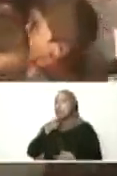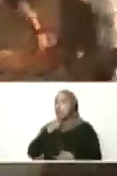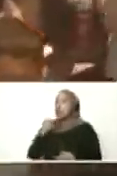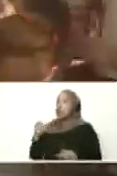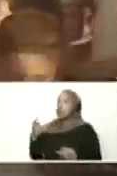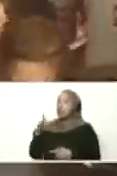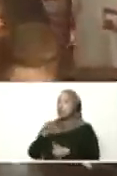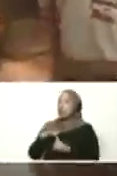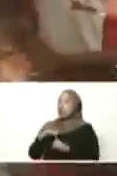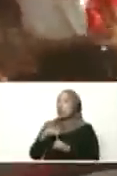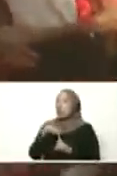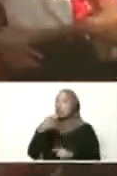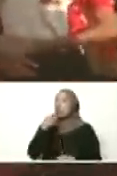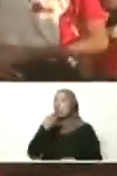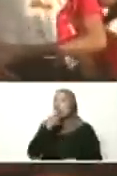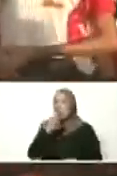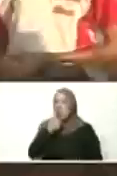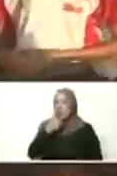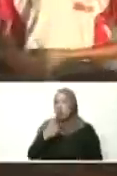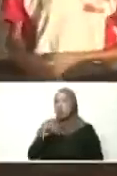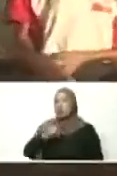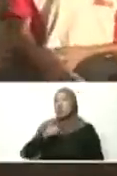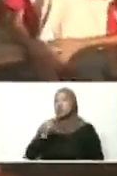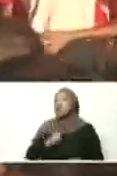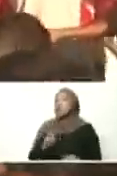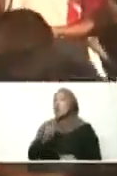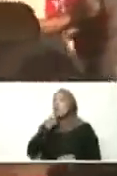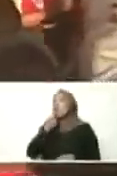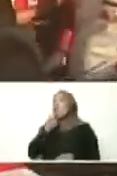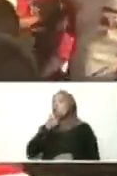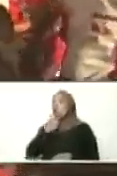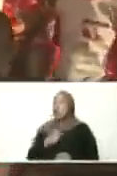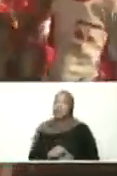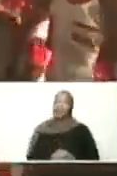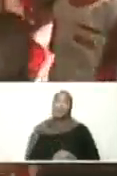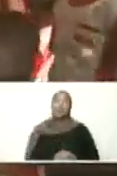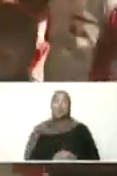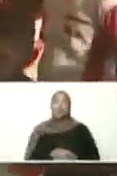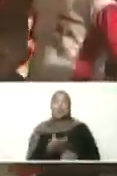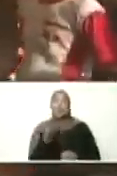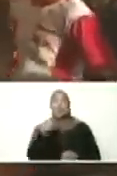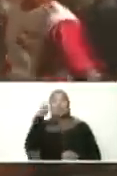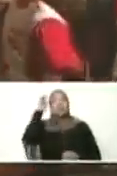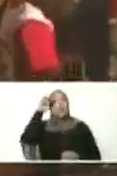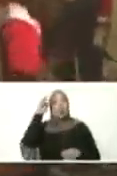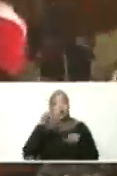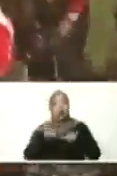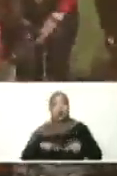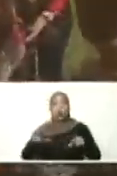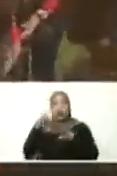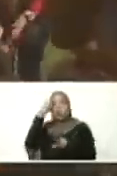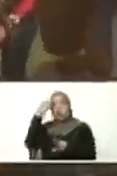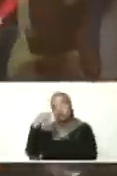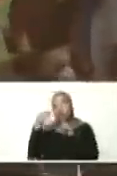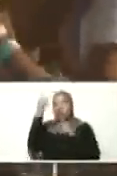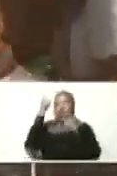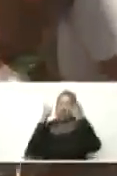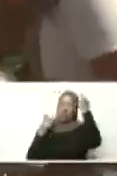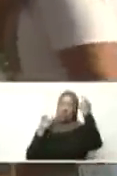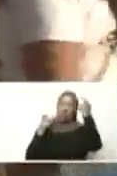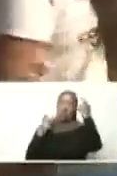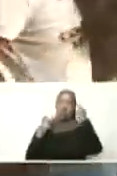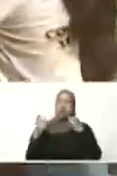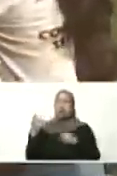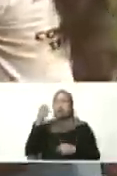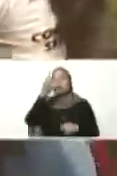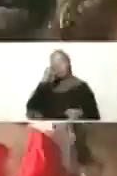dice la maestra Lana? En honor a eso, bueno, nosotros hicimos este espacio en honor aquí al comandante. El comandante está aquí